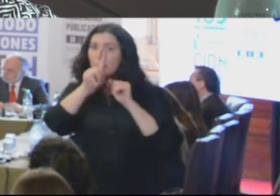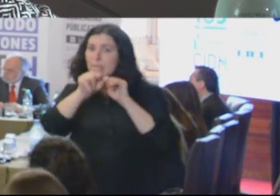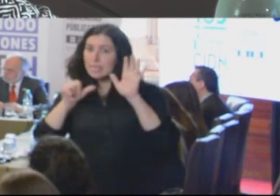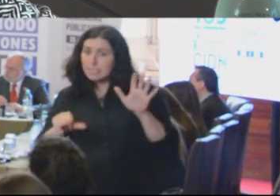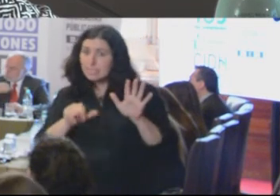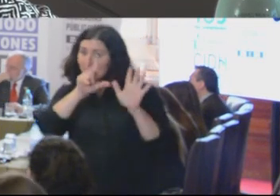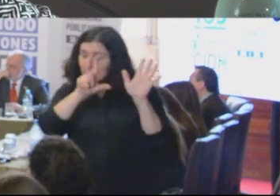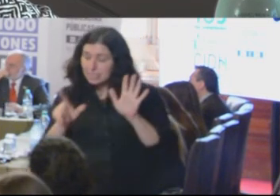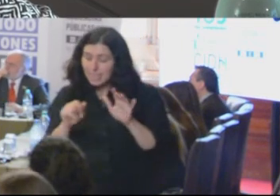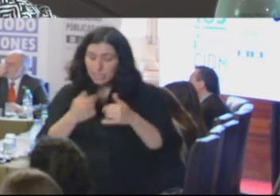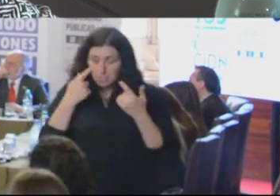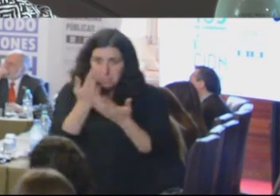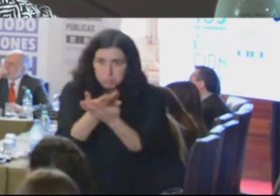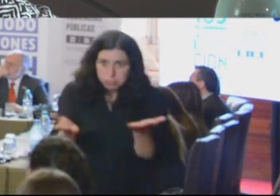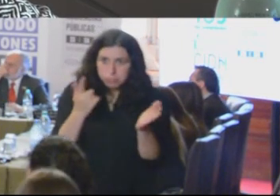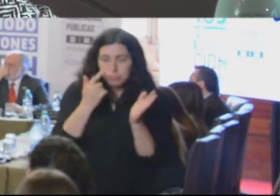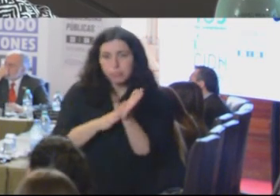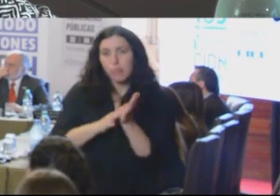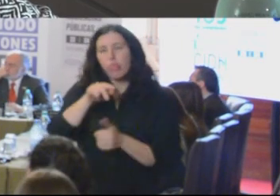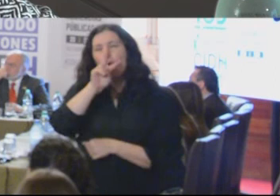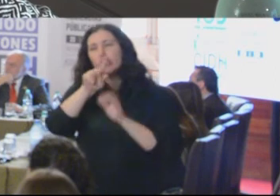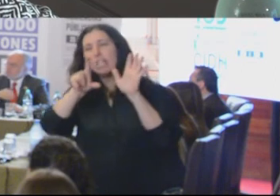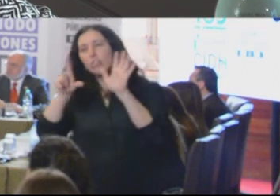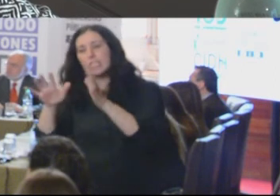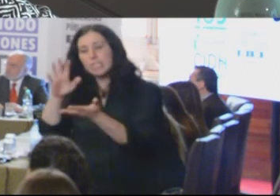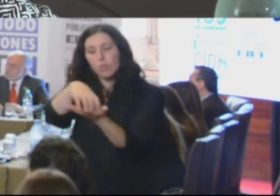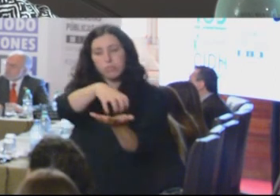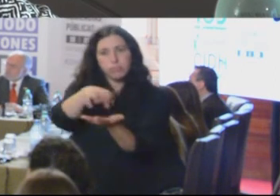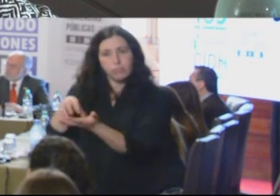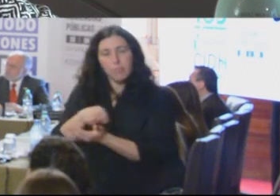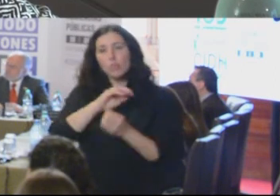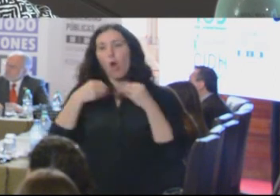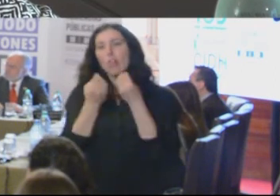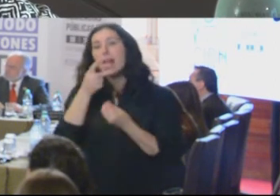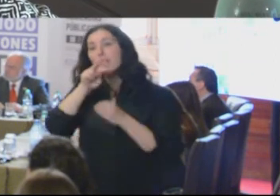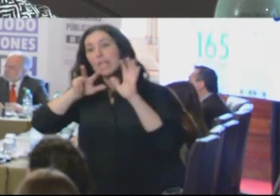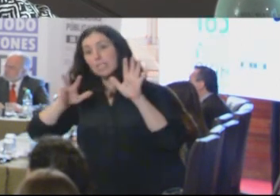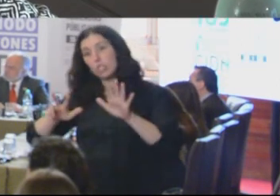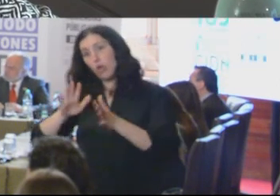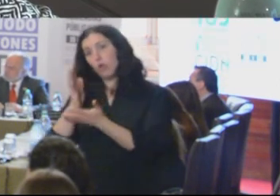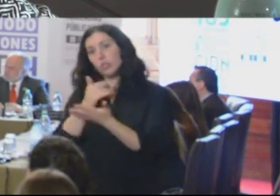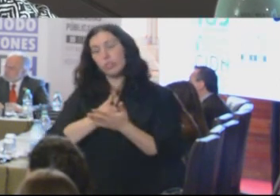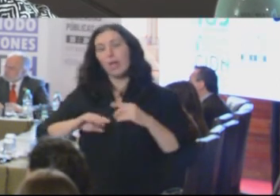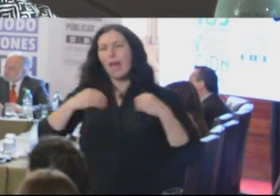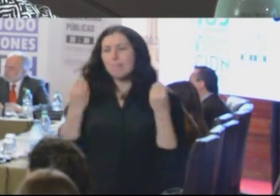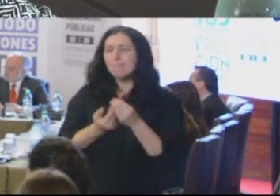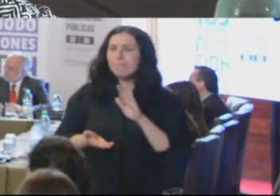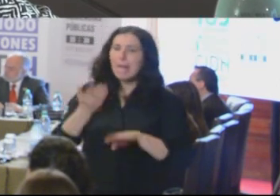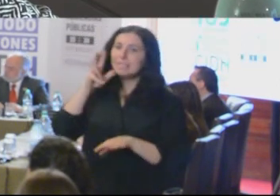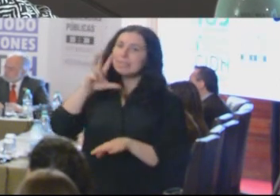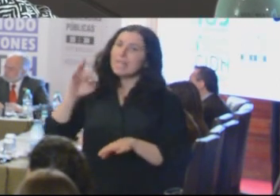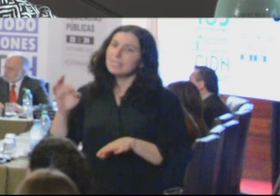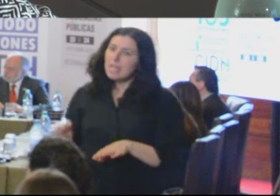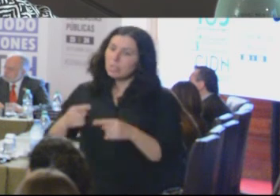en 275 municipios de 28 departamentos y se reportaron más de 300 agresiones contra defensores